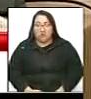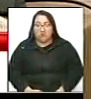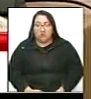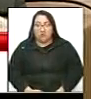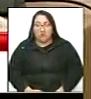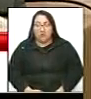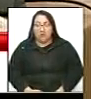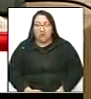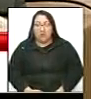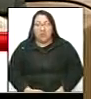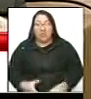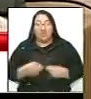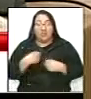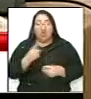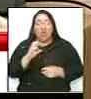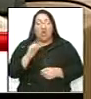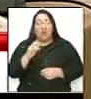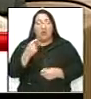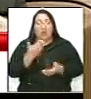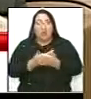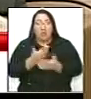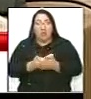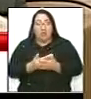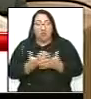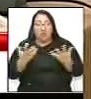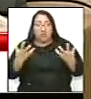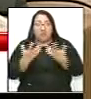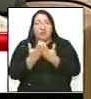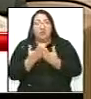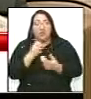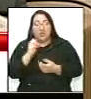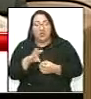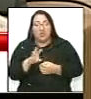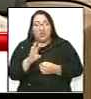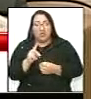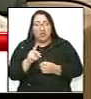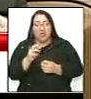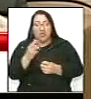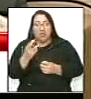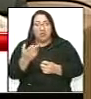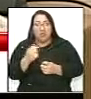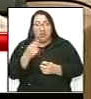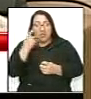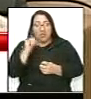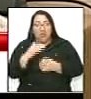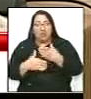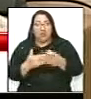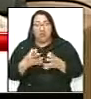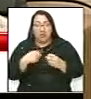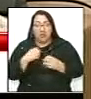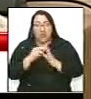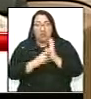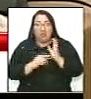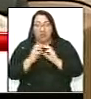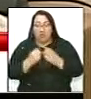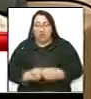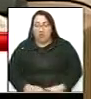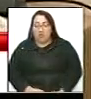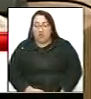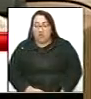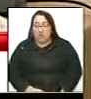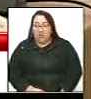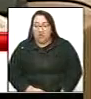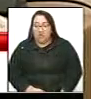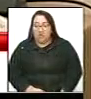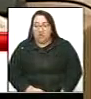colaboradores eficaces como medios probatorios para calzar con lo que establece el requisito y criterio de procedibilidad establecido en el reglamento del Congreso